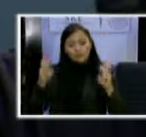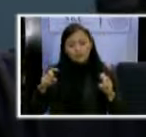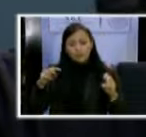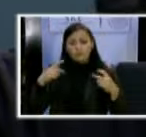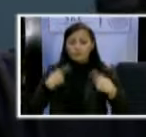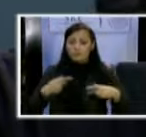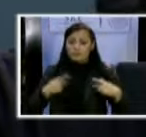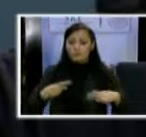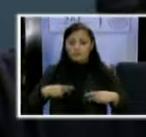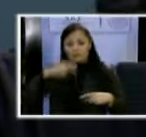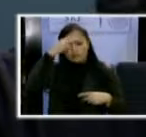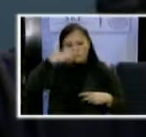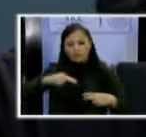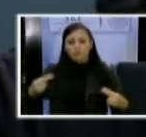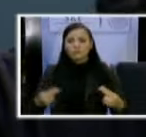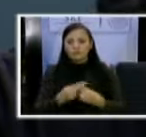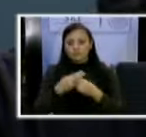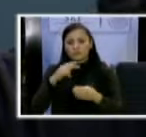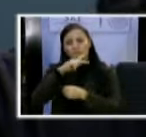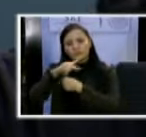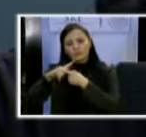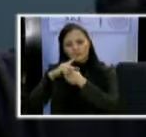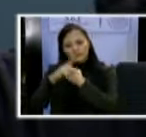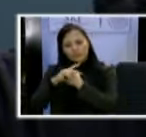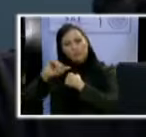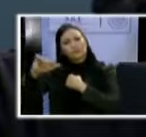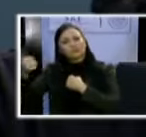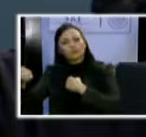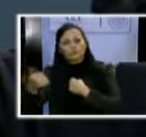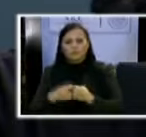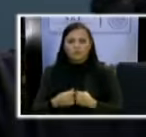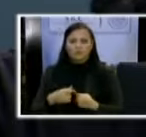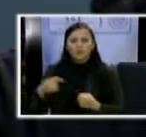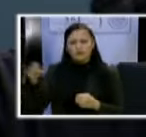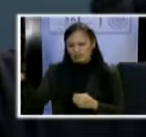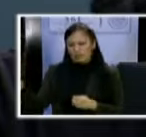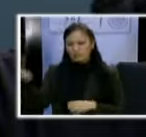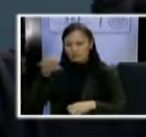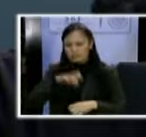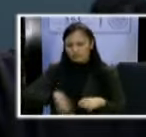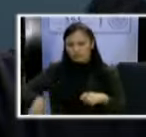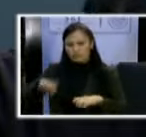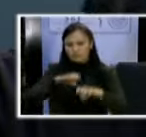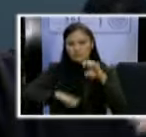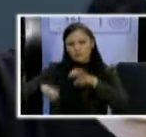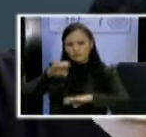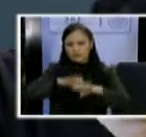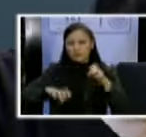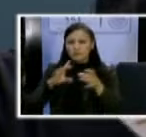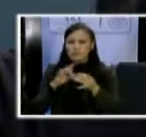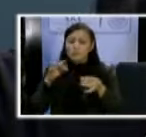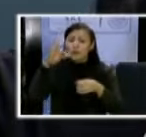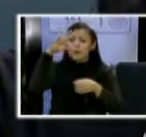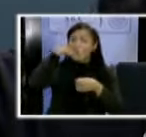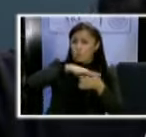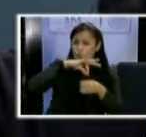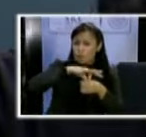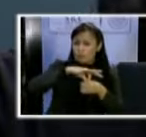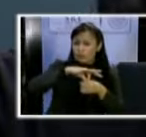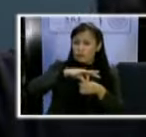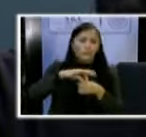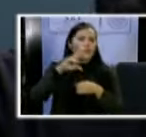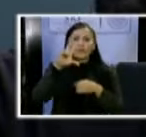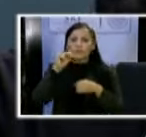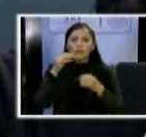en el exterior. Lo decían los embajadores, más que el voto, la importancia es la